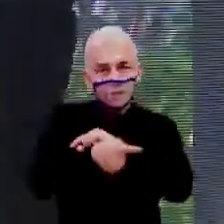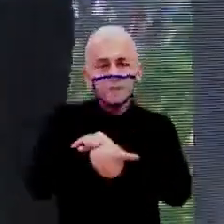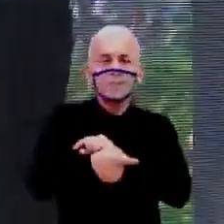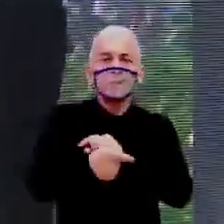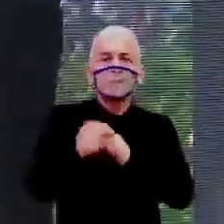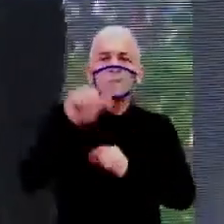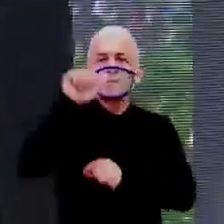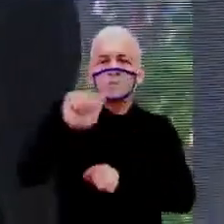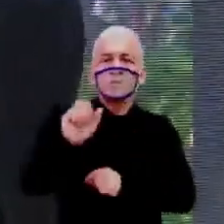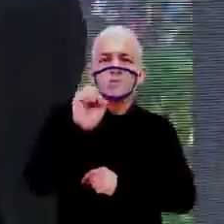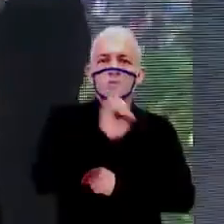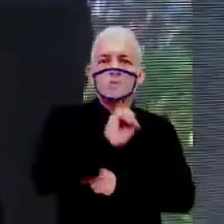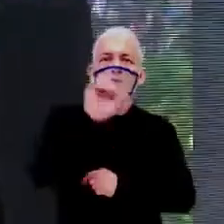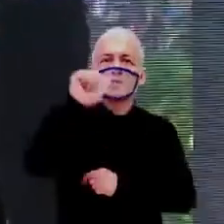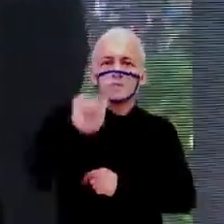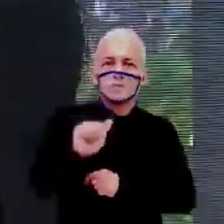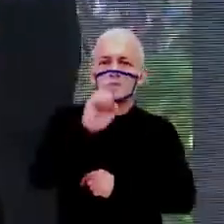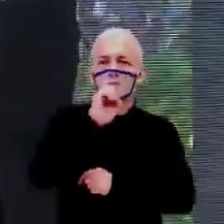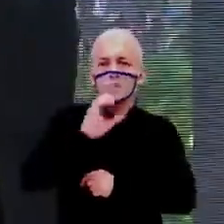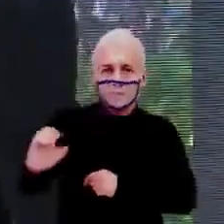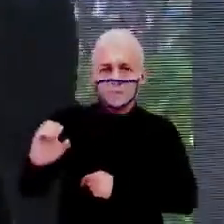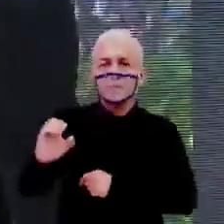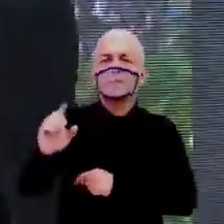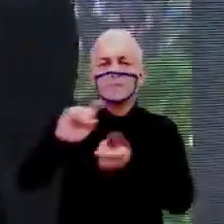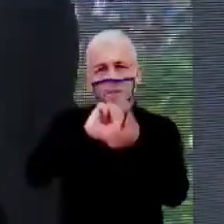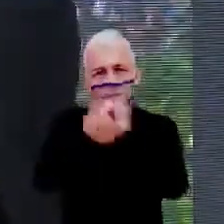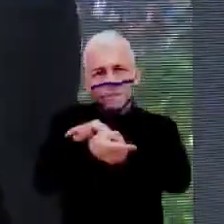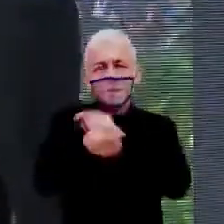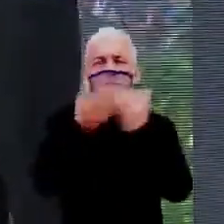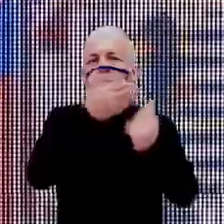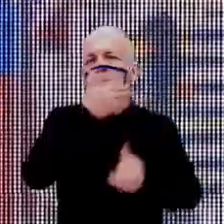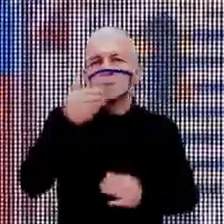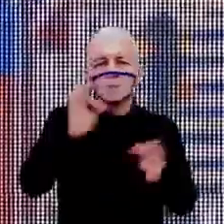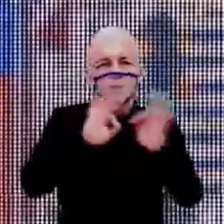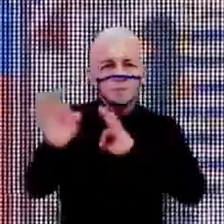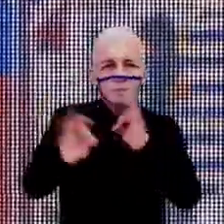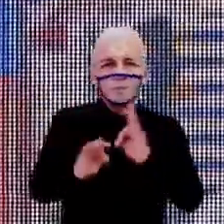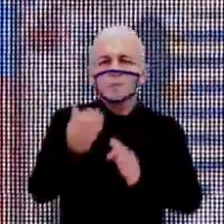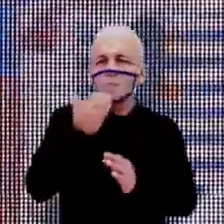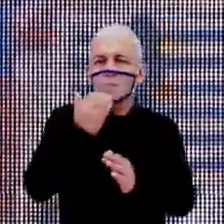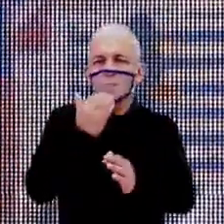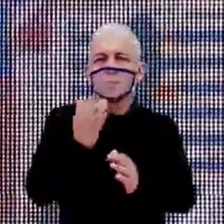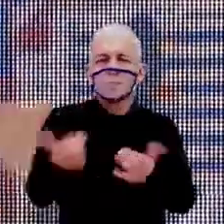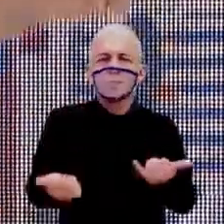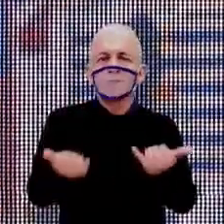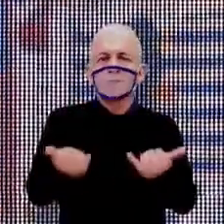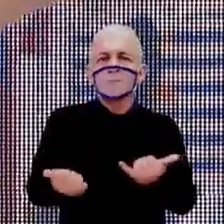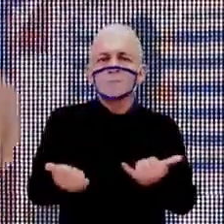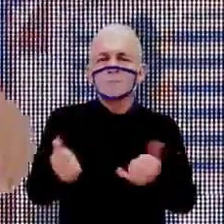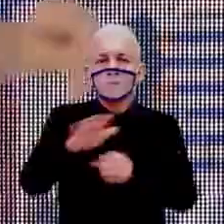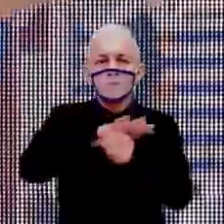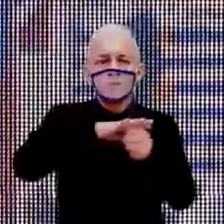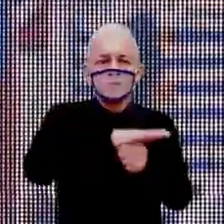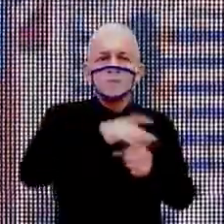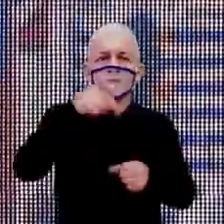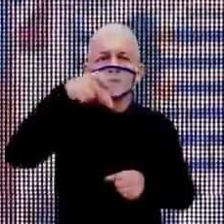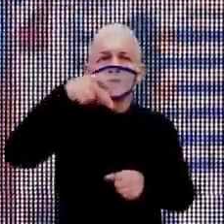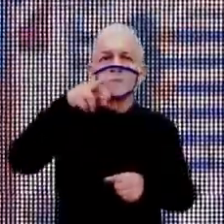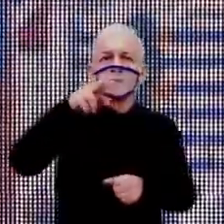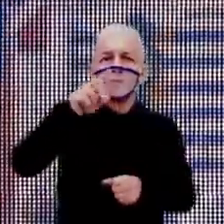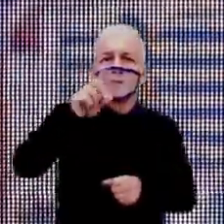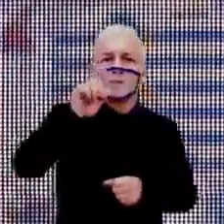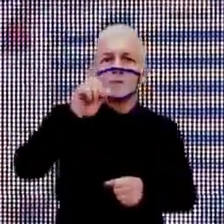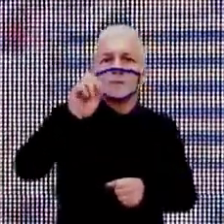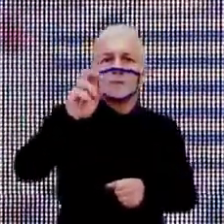el suroriente y el suroccidente de Barranquilla, más que todo? Claro, ahí tenemos un ejemplo. Por lo menos ese barrio La Pradera,